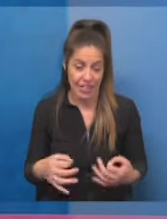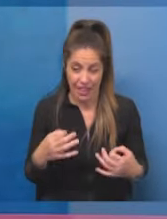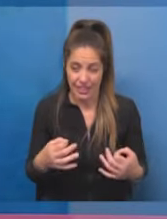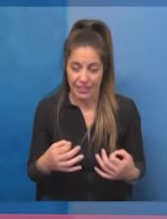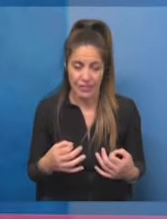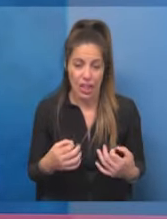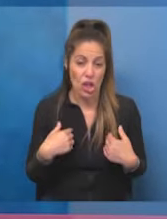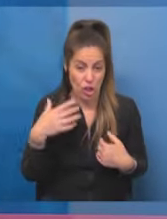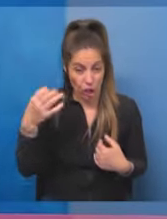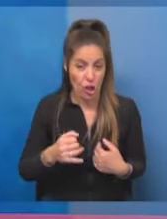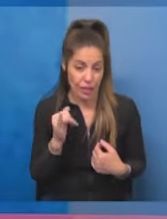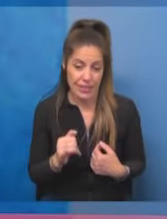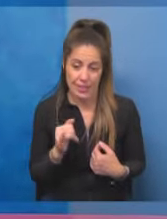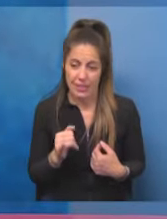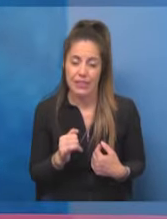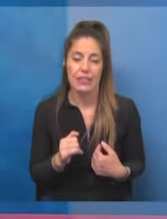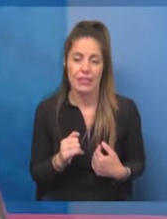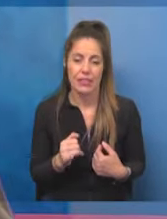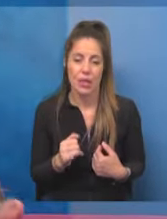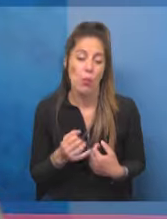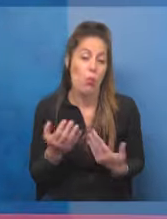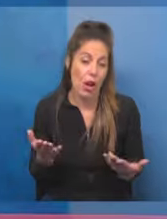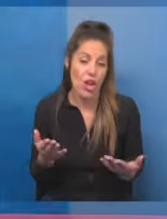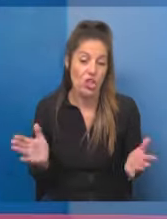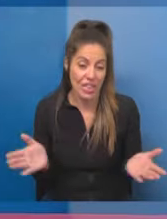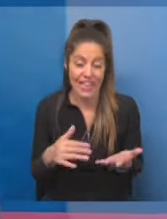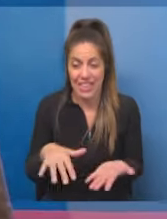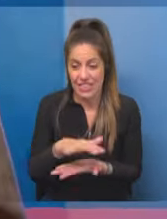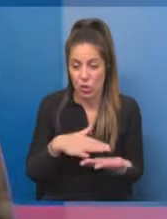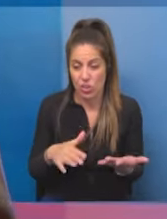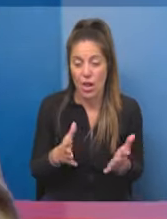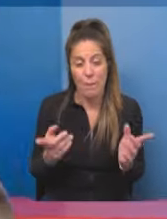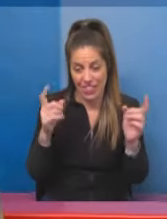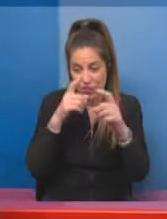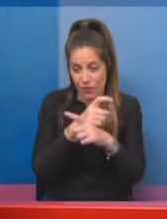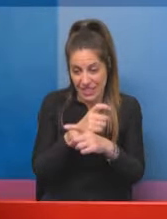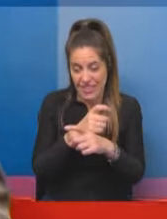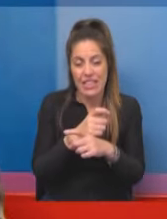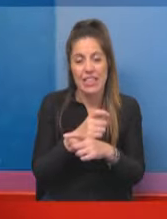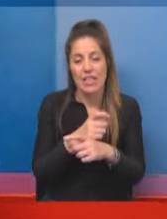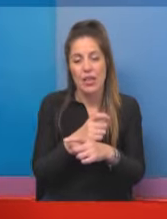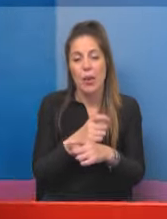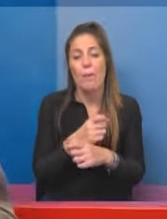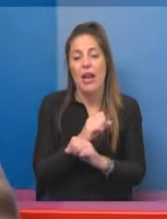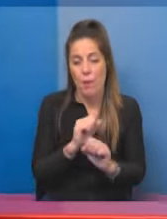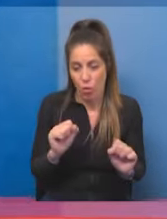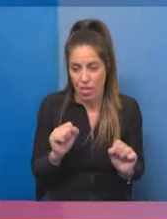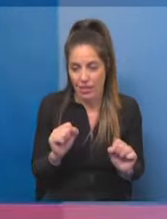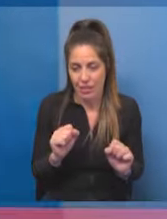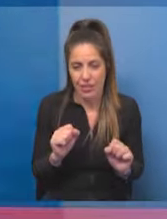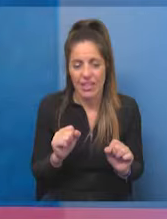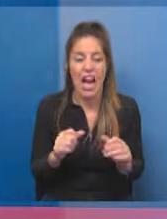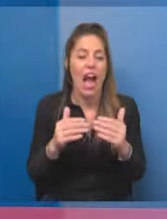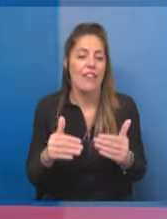y yo creo que sí Bueno se generan situaciones más complejas más complicadas para